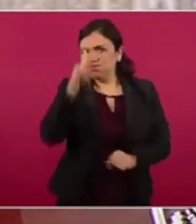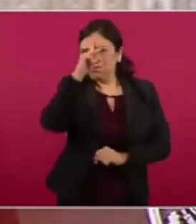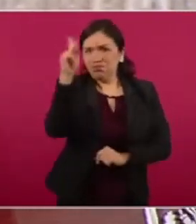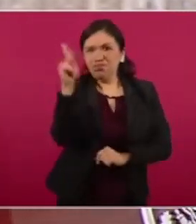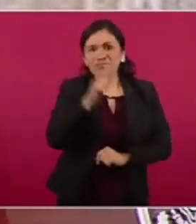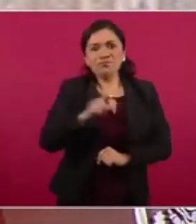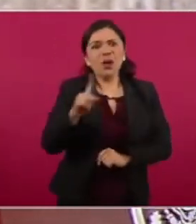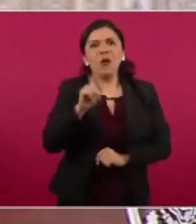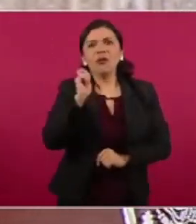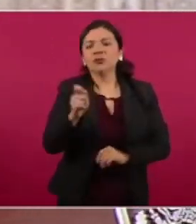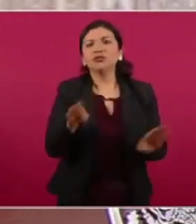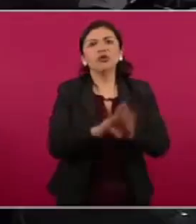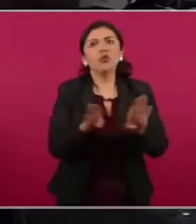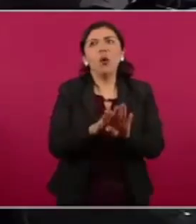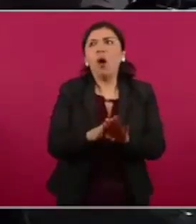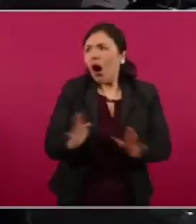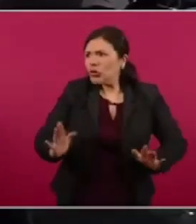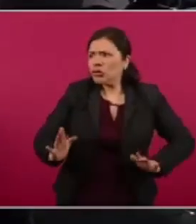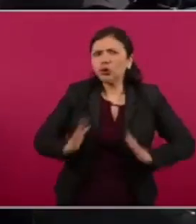es inesperado,